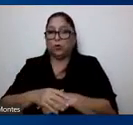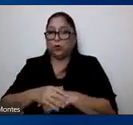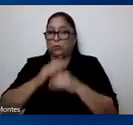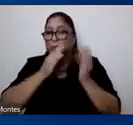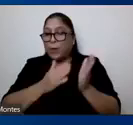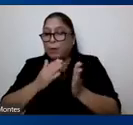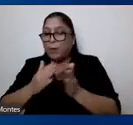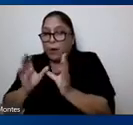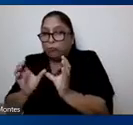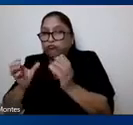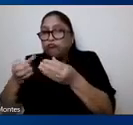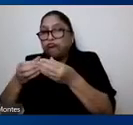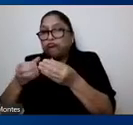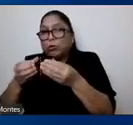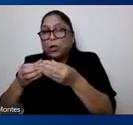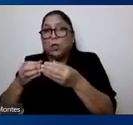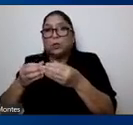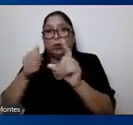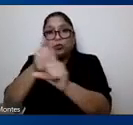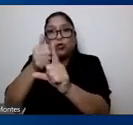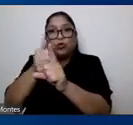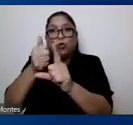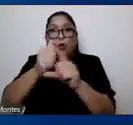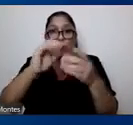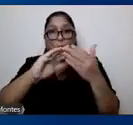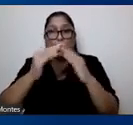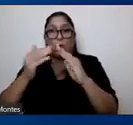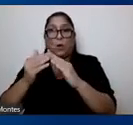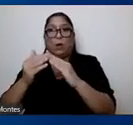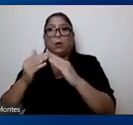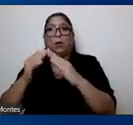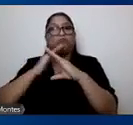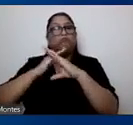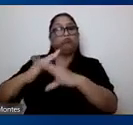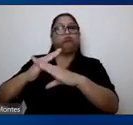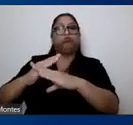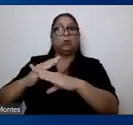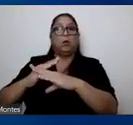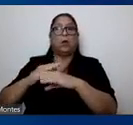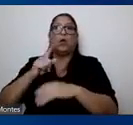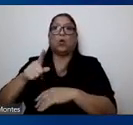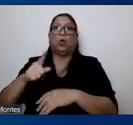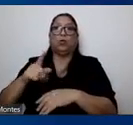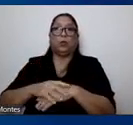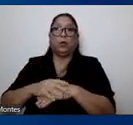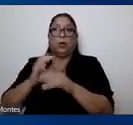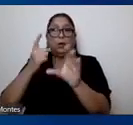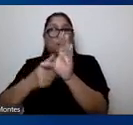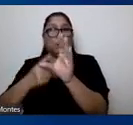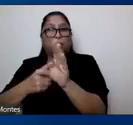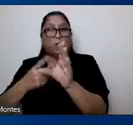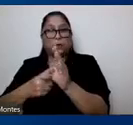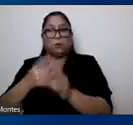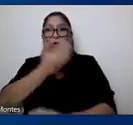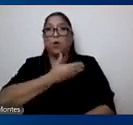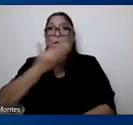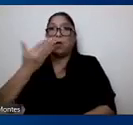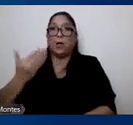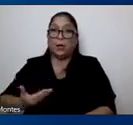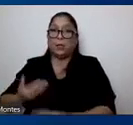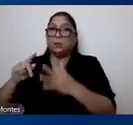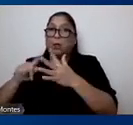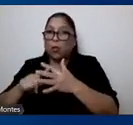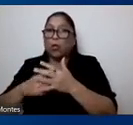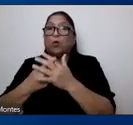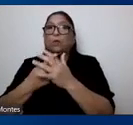organismos locales de lucha contra la subversión. El Estado le comienza,